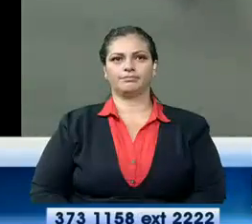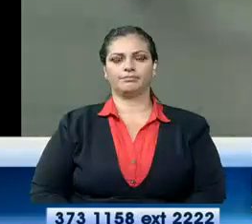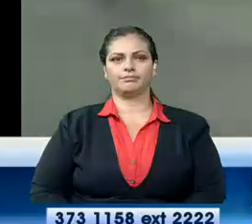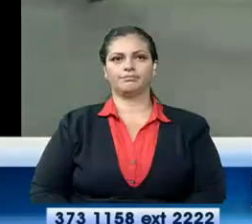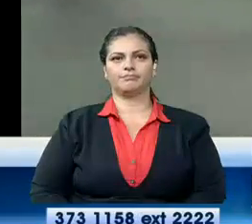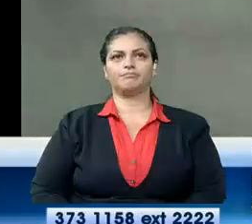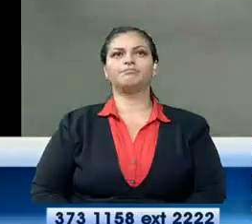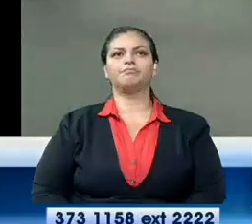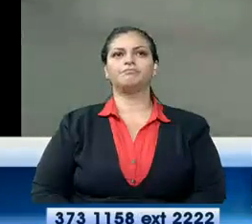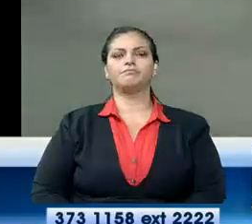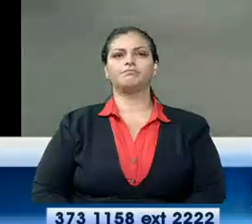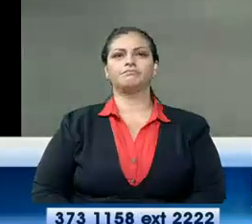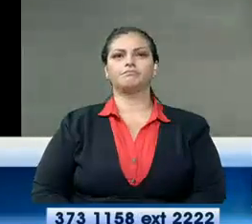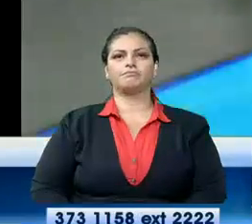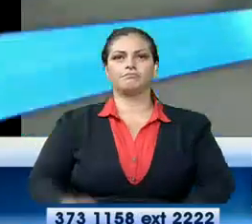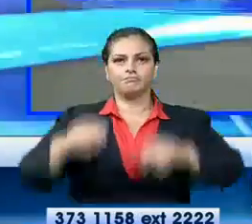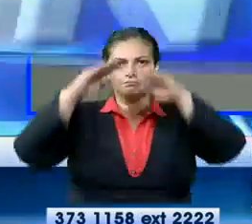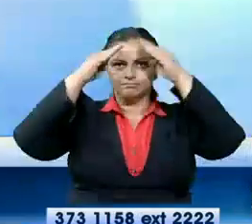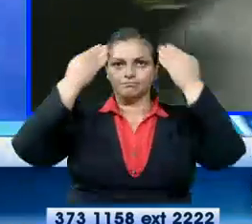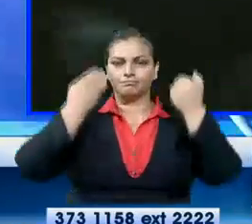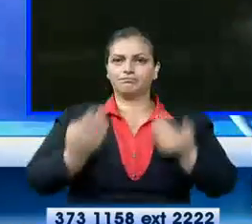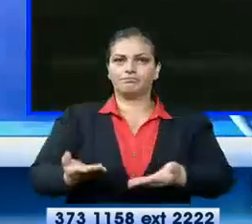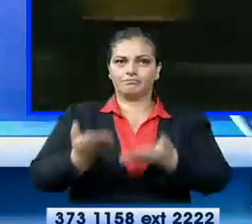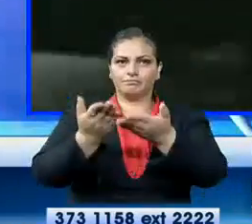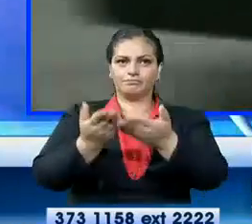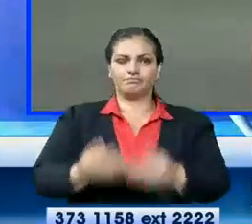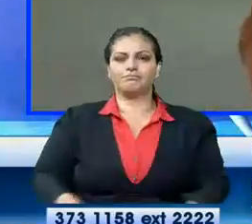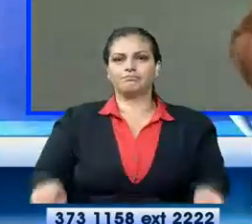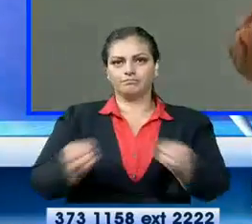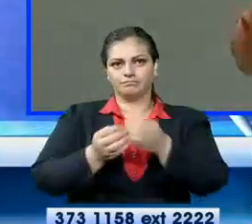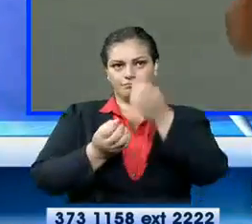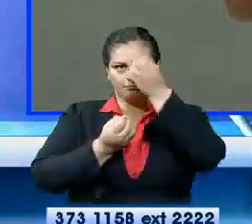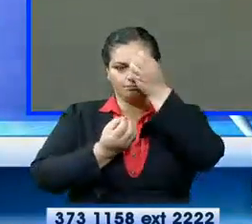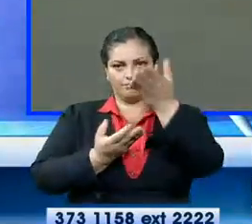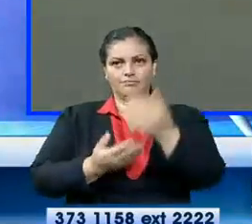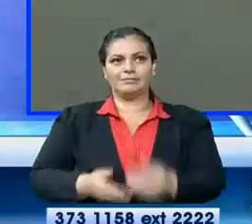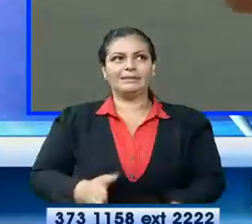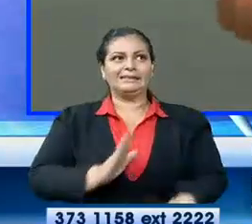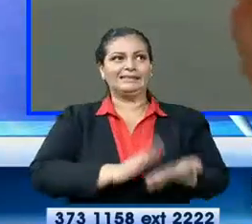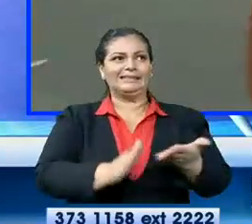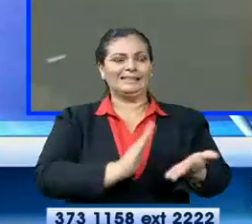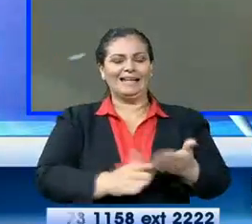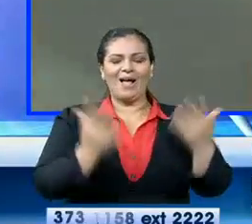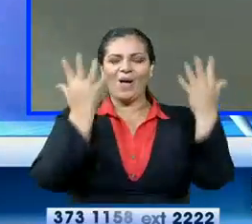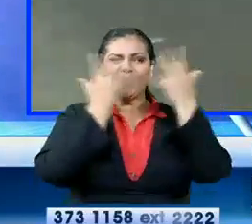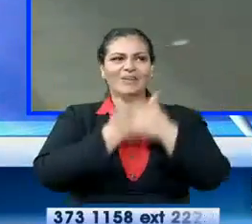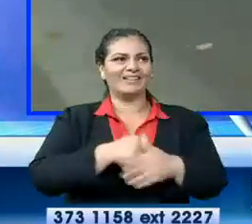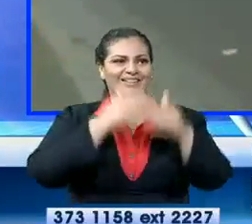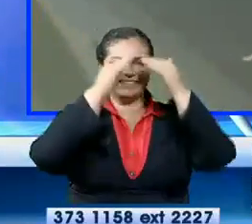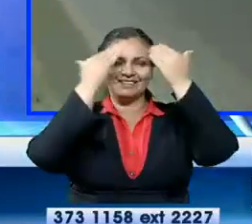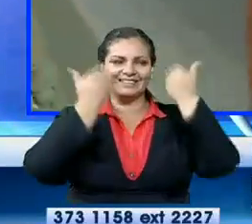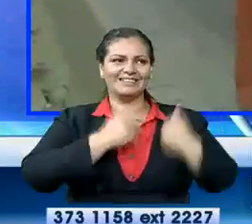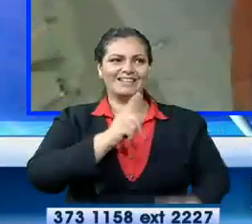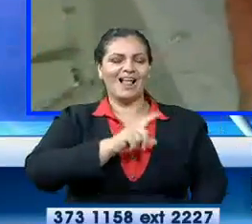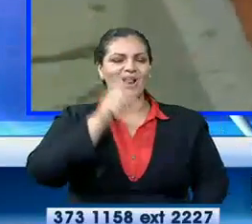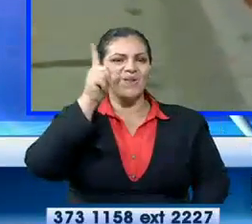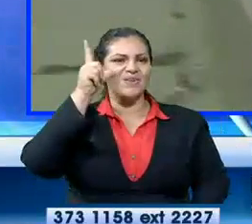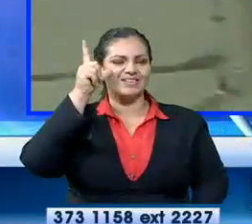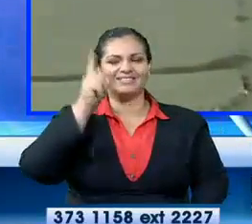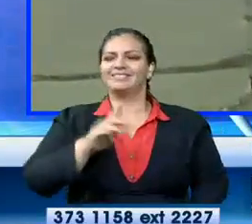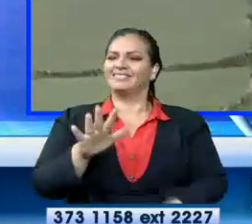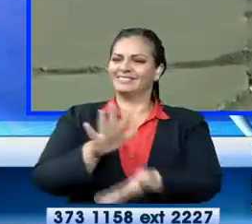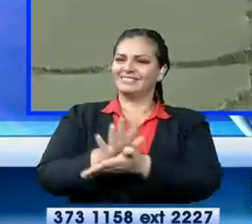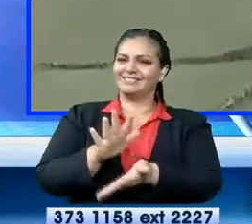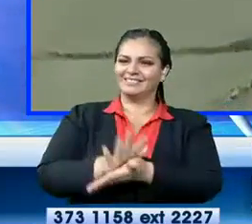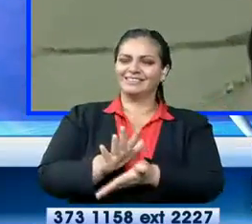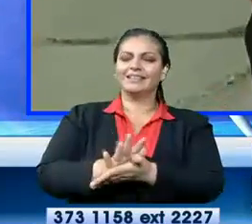desde estudios con más información. Me despido. Un abrazo. Gracias. Luisa, perdón. Gracias. No, tranquilo, Jorge. Muchas gracias por tu reporte. E